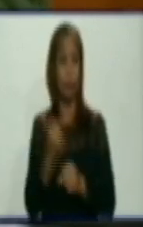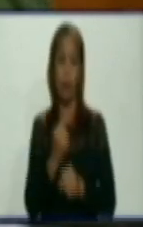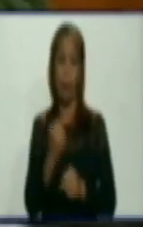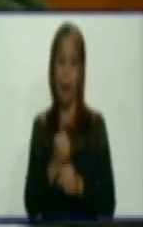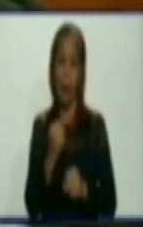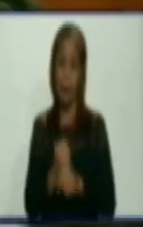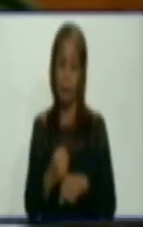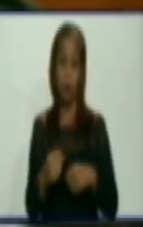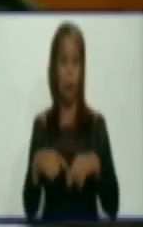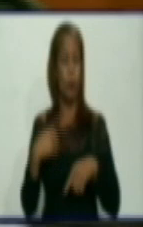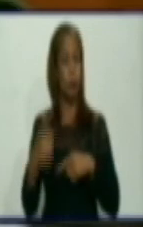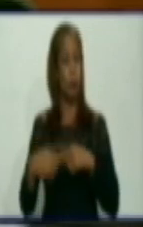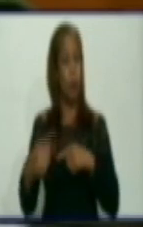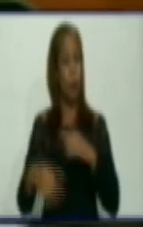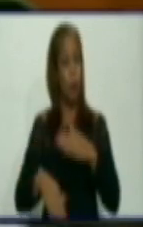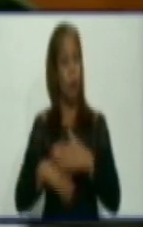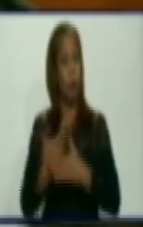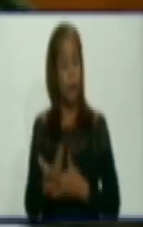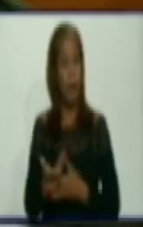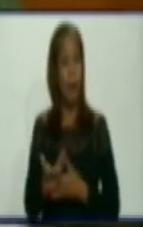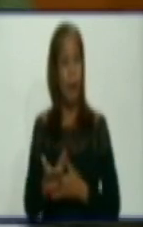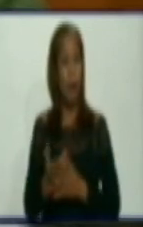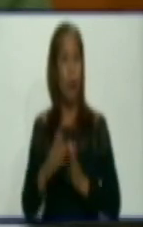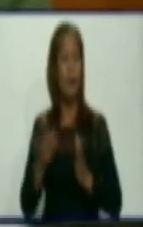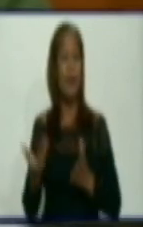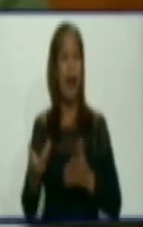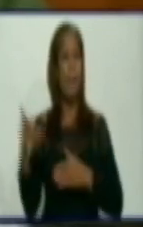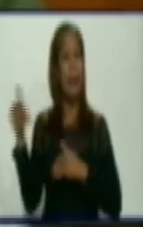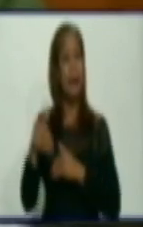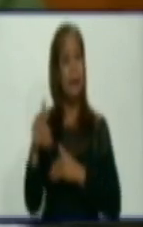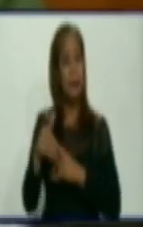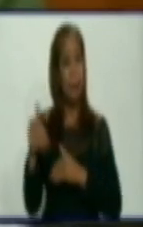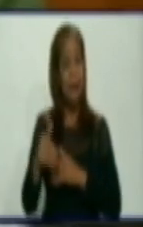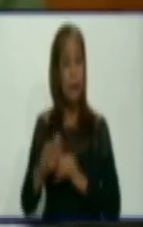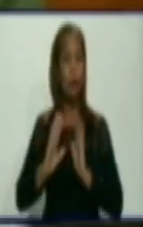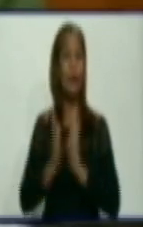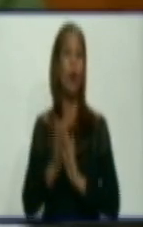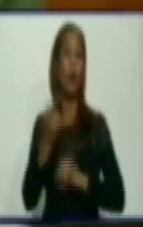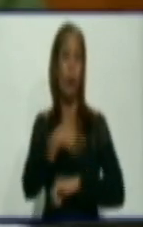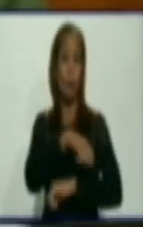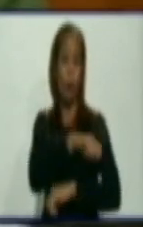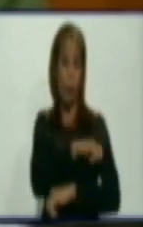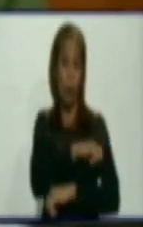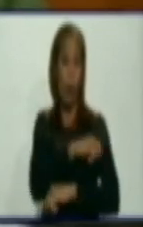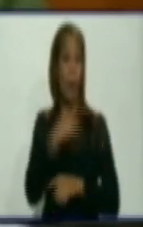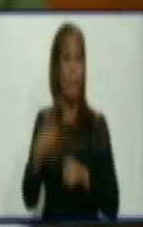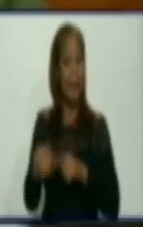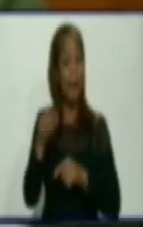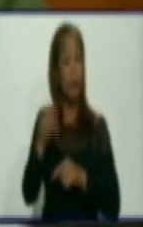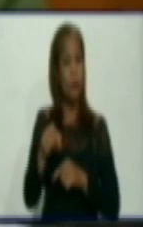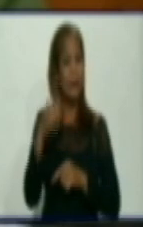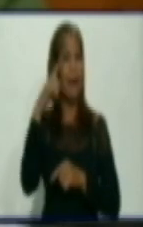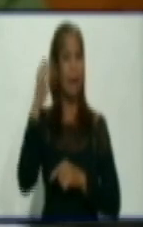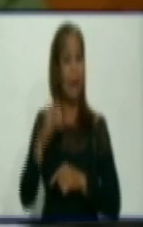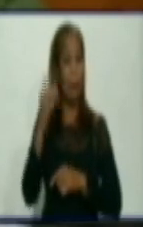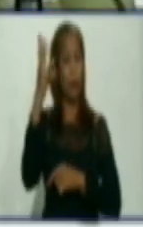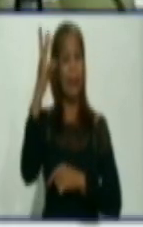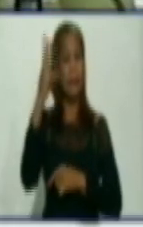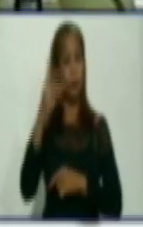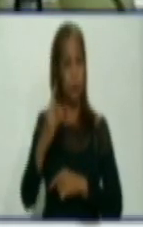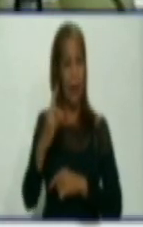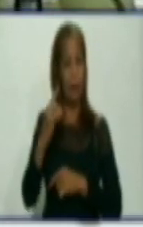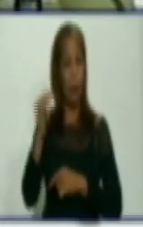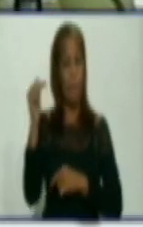protagonismo y la participación activa de nuestro pueblo, porque esos números de hoy, esa meseta que el doctor Pablo dará a detalle,